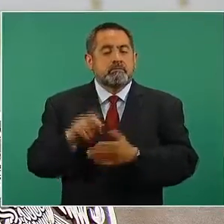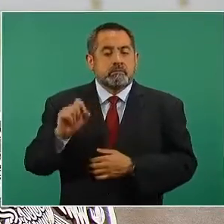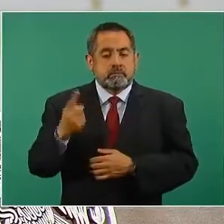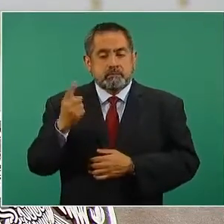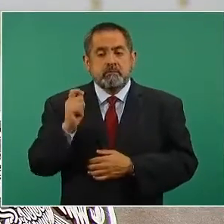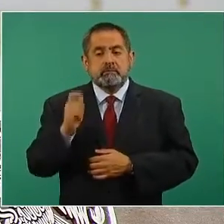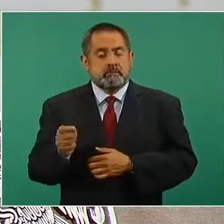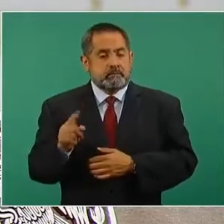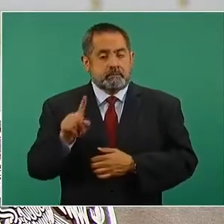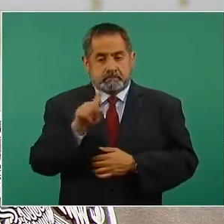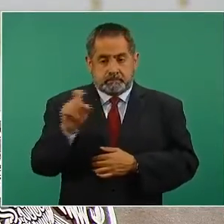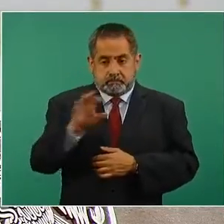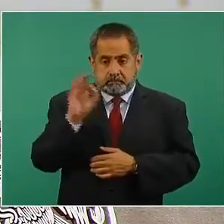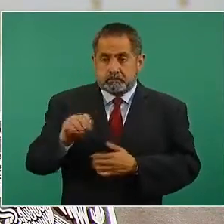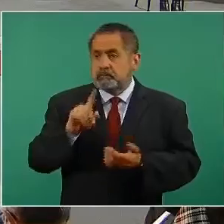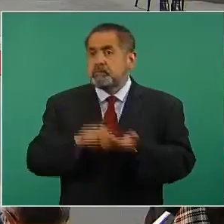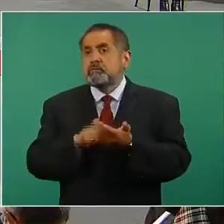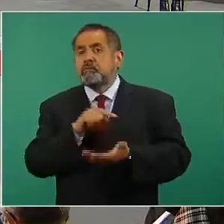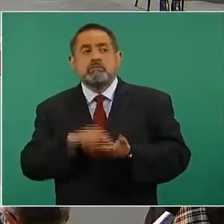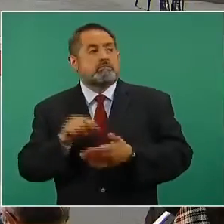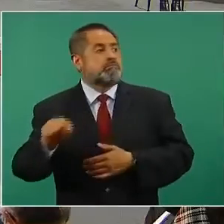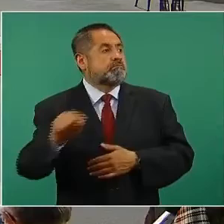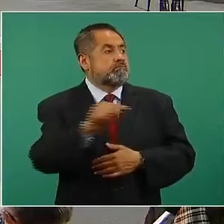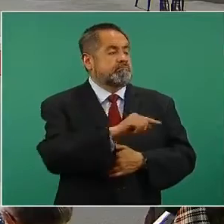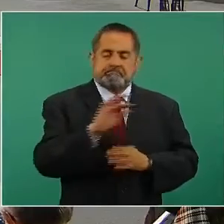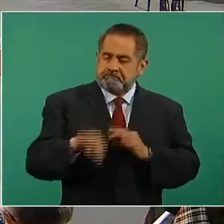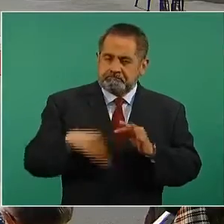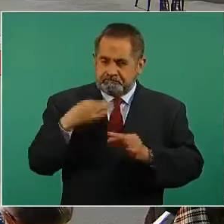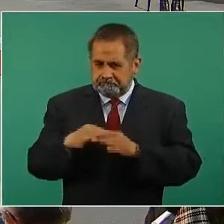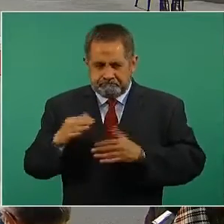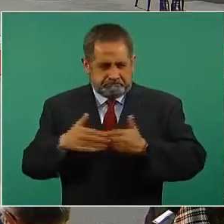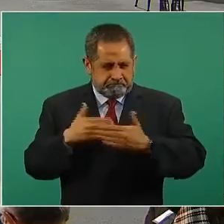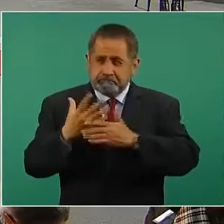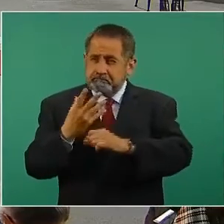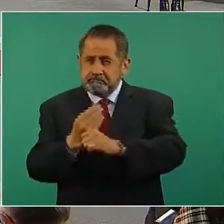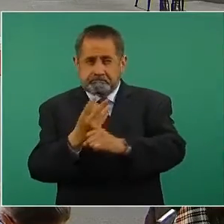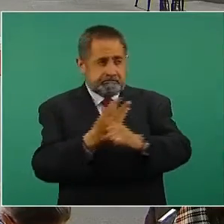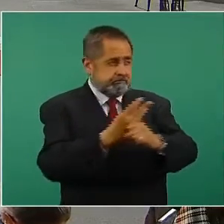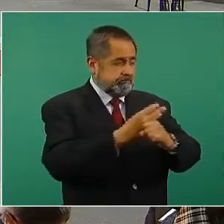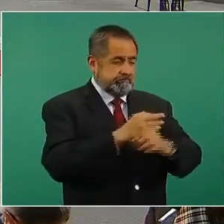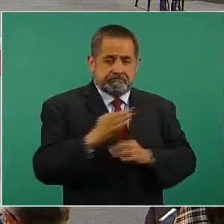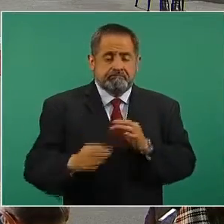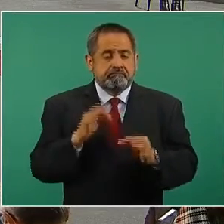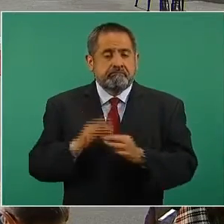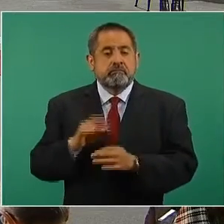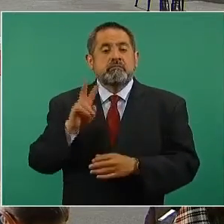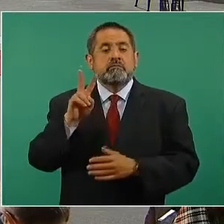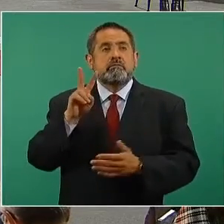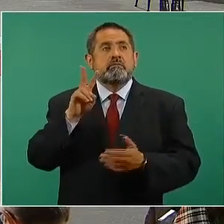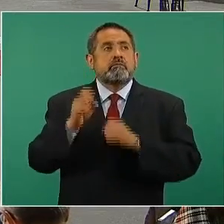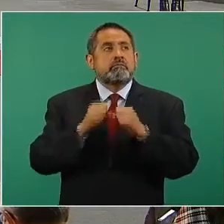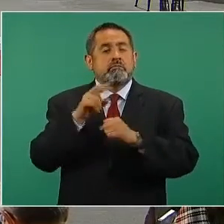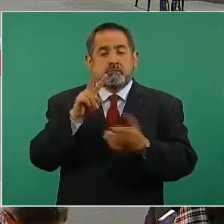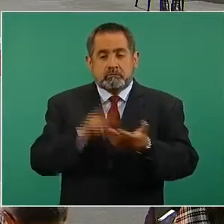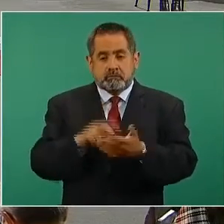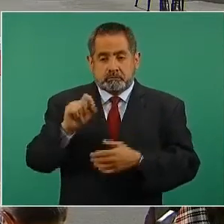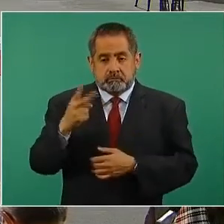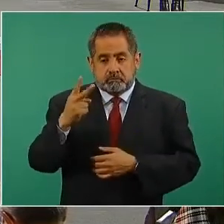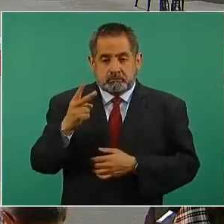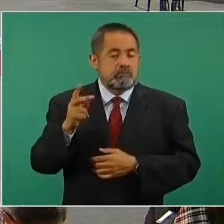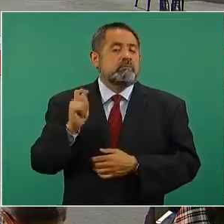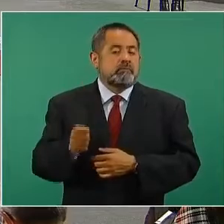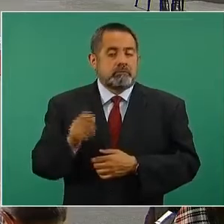100% de los inmuebles afectados estará ya en obra, en proceso de restauración, Para el 2022, el 90%